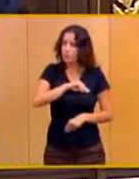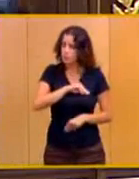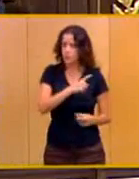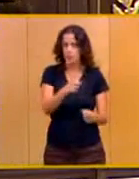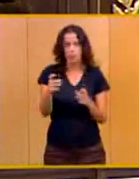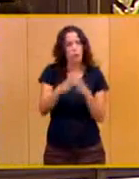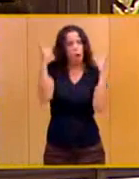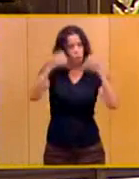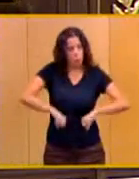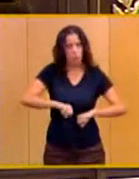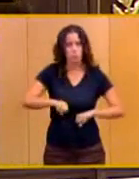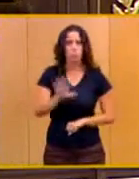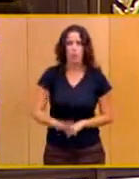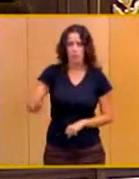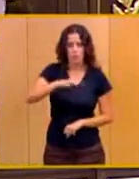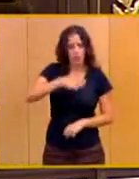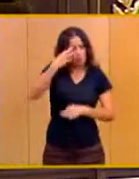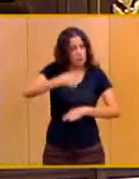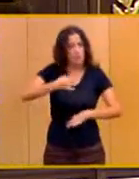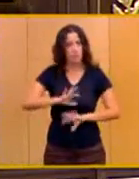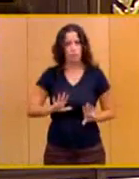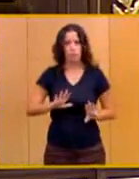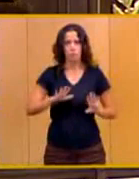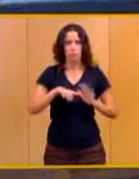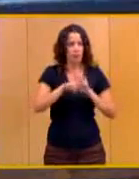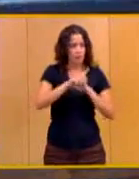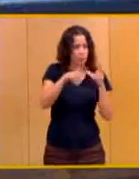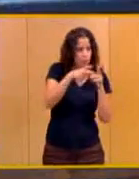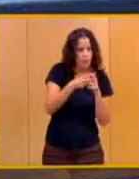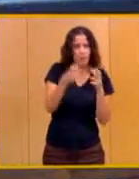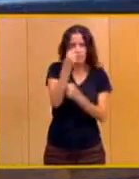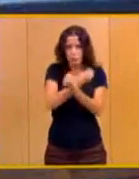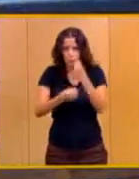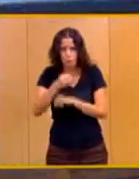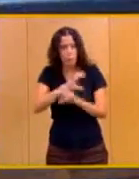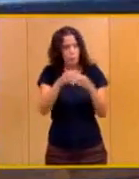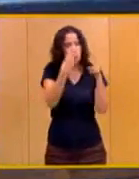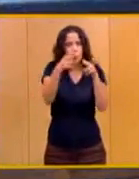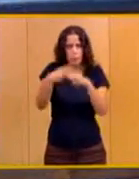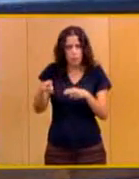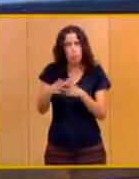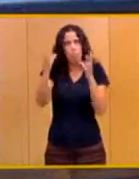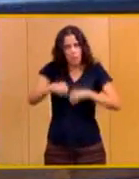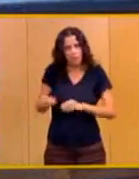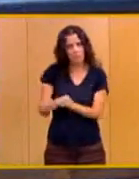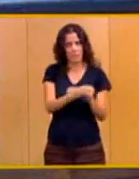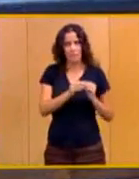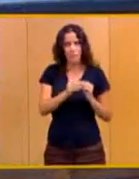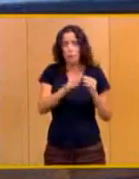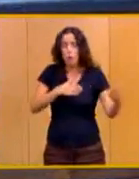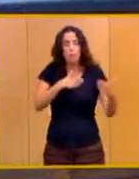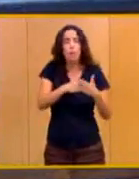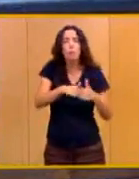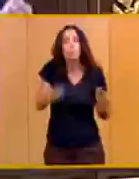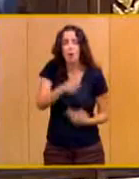nacional. Lo creo, de los agentes sociales y económicos, de los grupos políticos. Pero el obstáculo es usted. Y solo usted, que no tiene